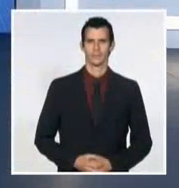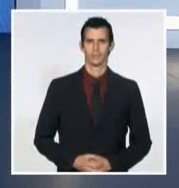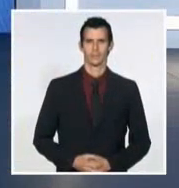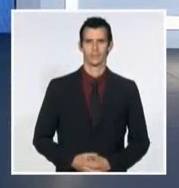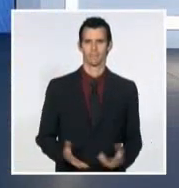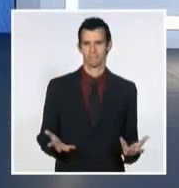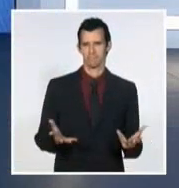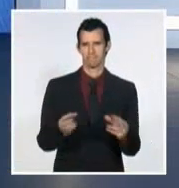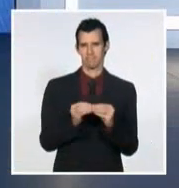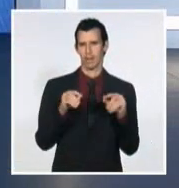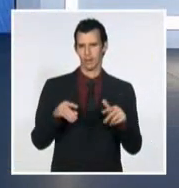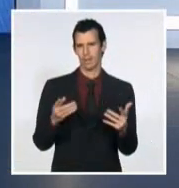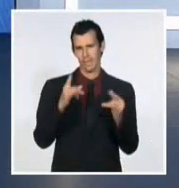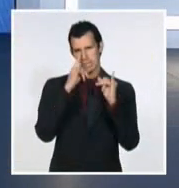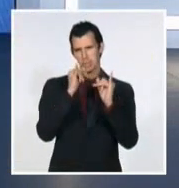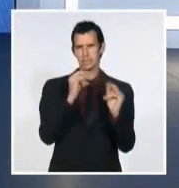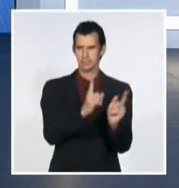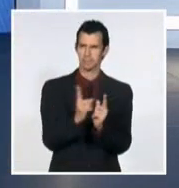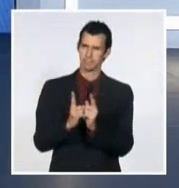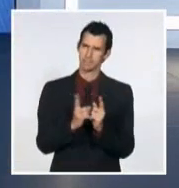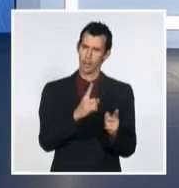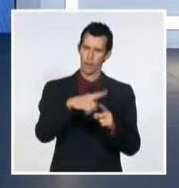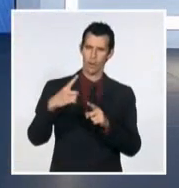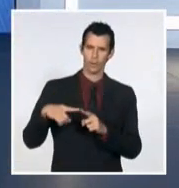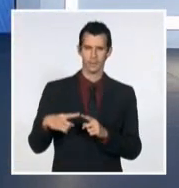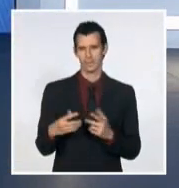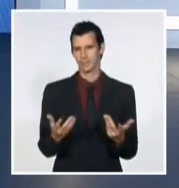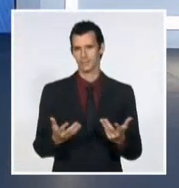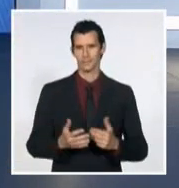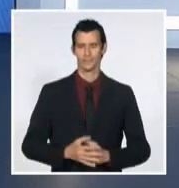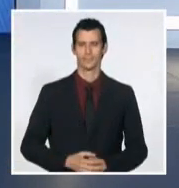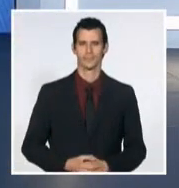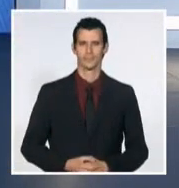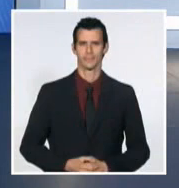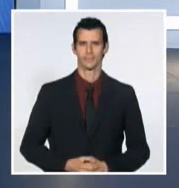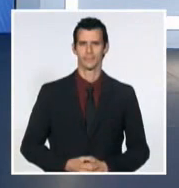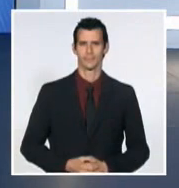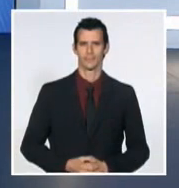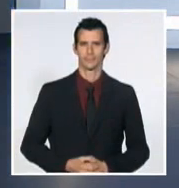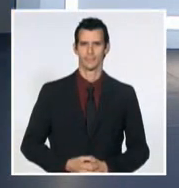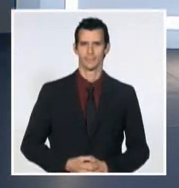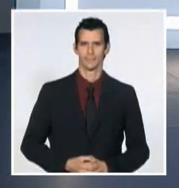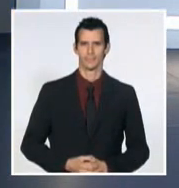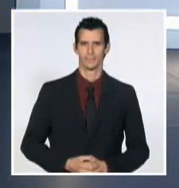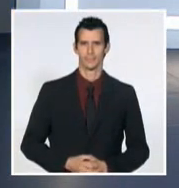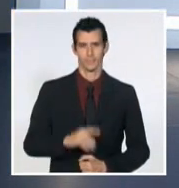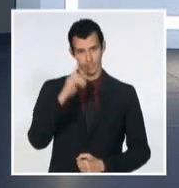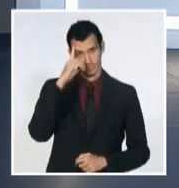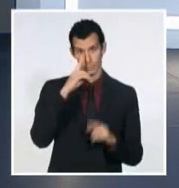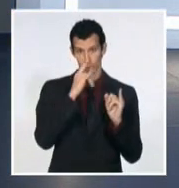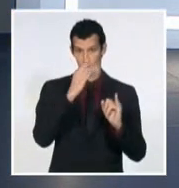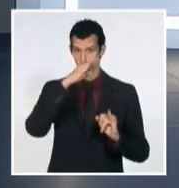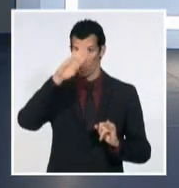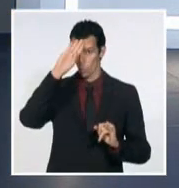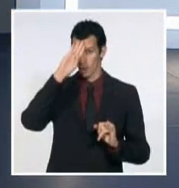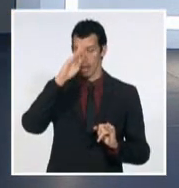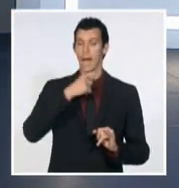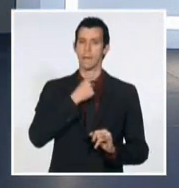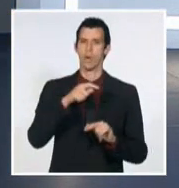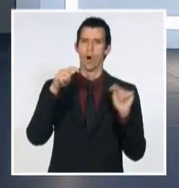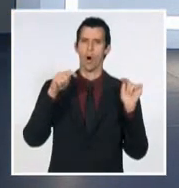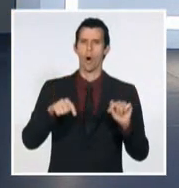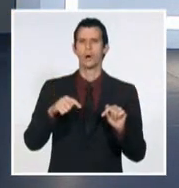Tiempo para nuestro rápido repaso por otras informaciones del ámbito nacional. Cuba conmemora hoy el Día del Combatiente Clandestino